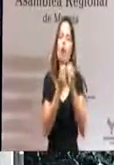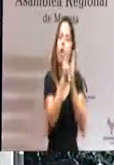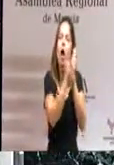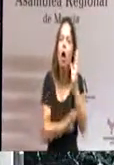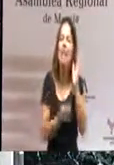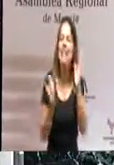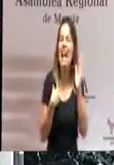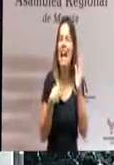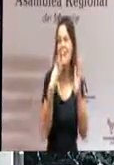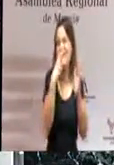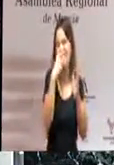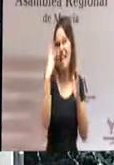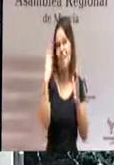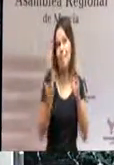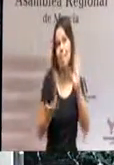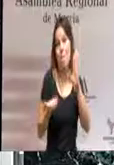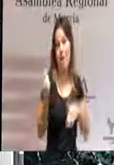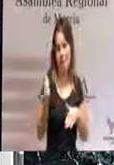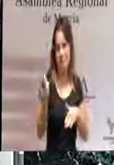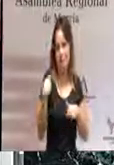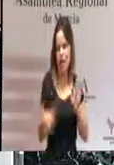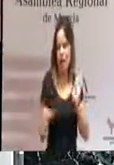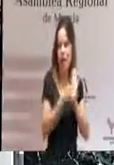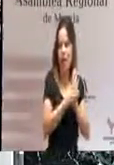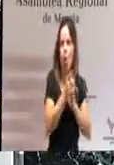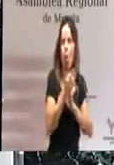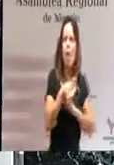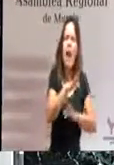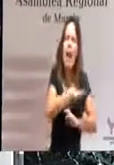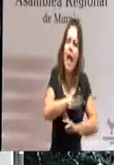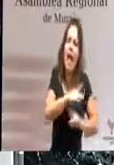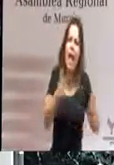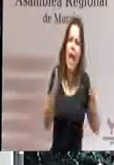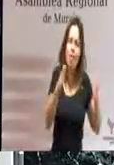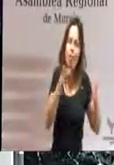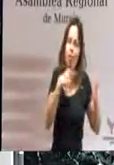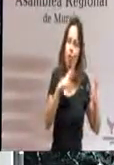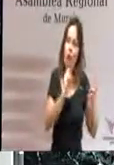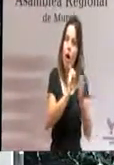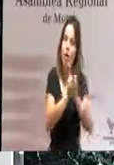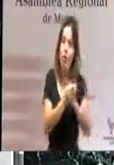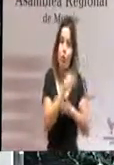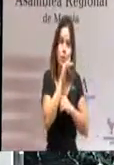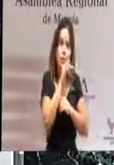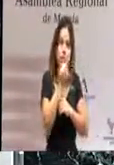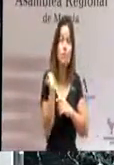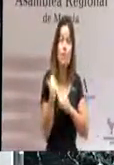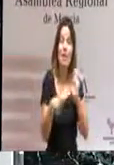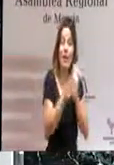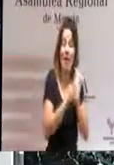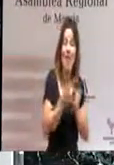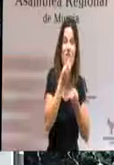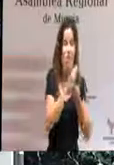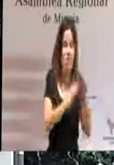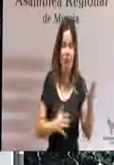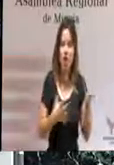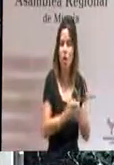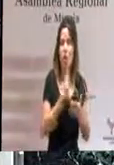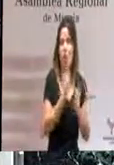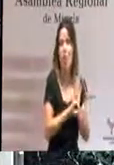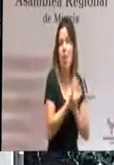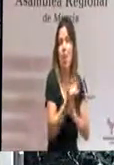hace más de 3 años y circunscritos a un periodo aún de recesión, que todos ellos indican que, a pesar